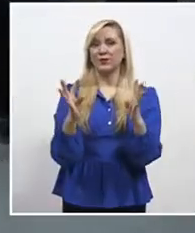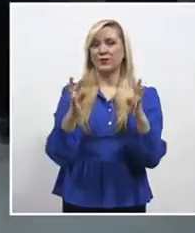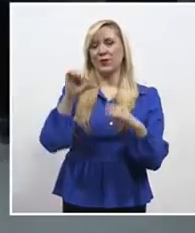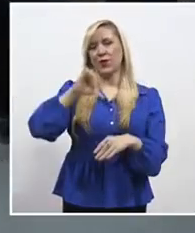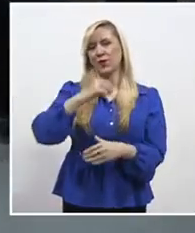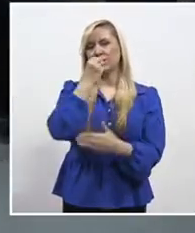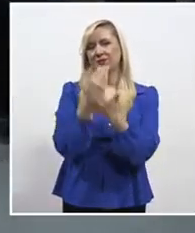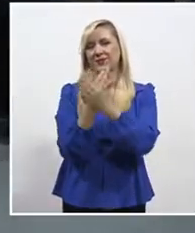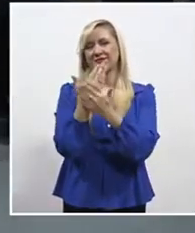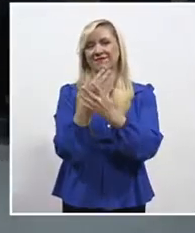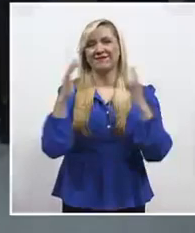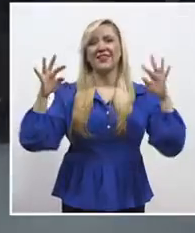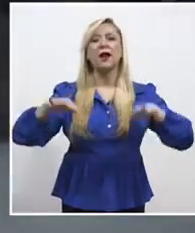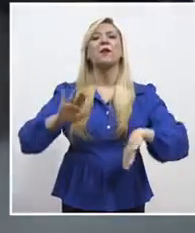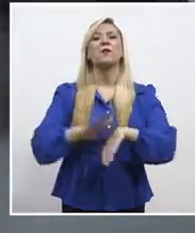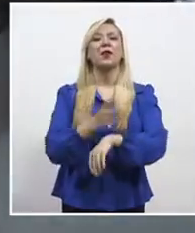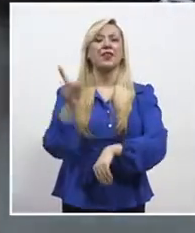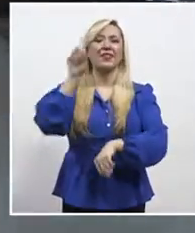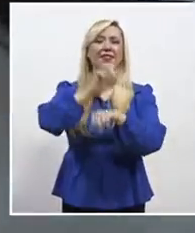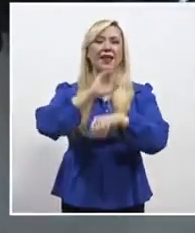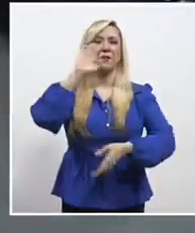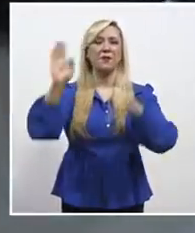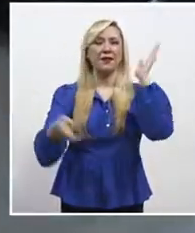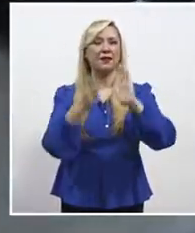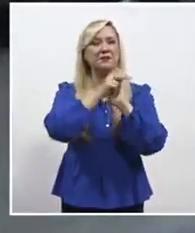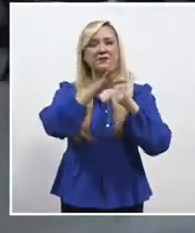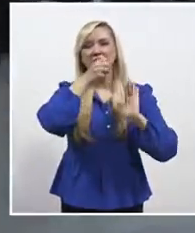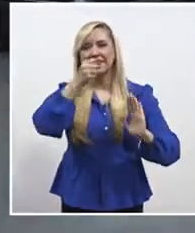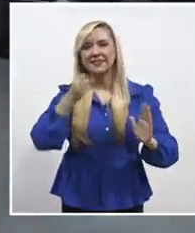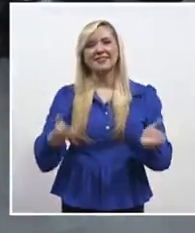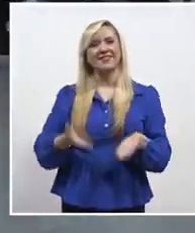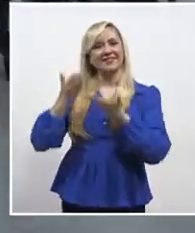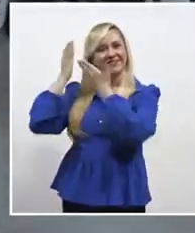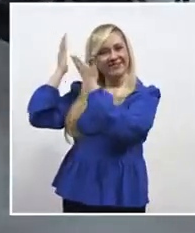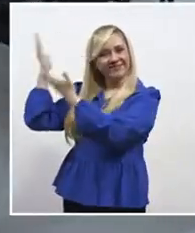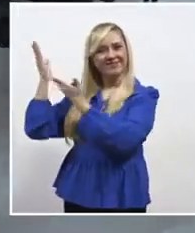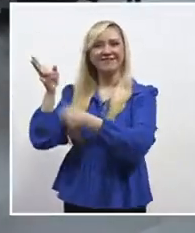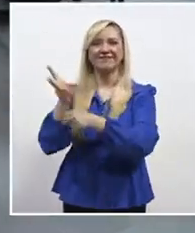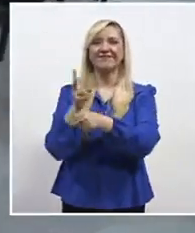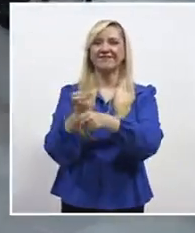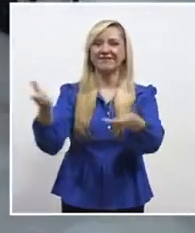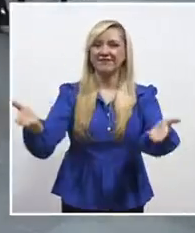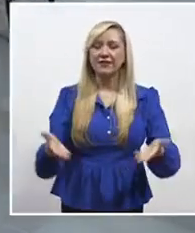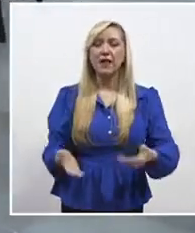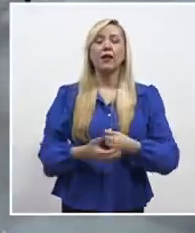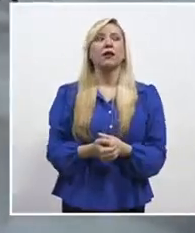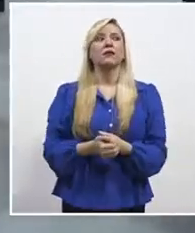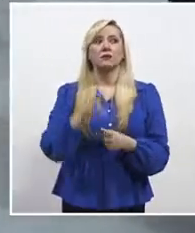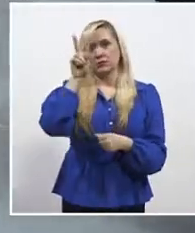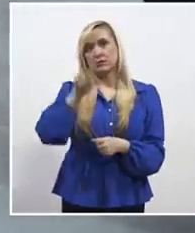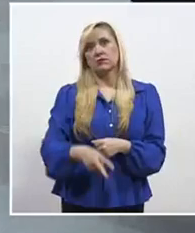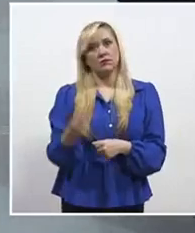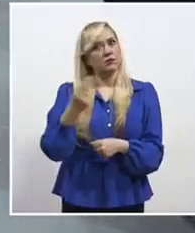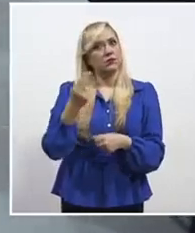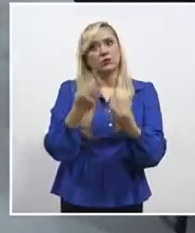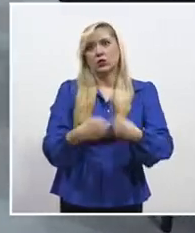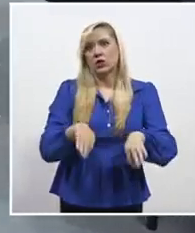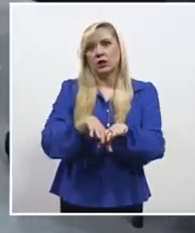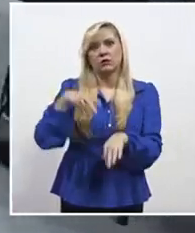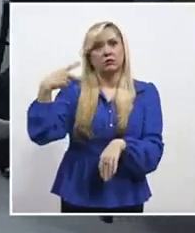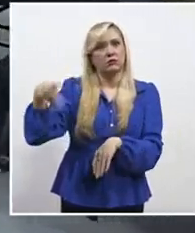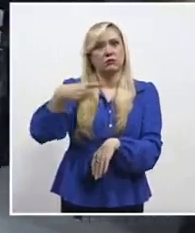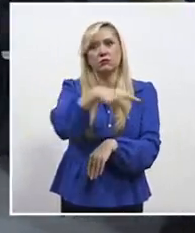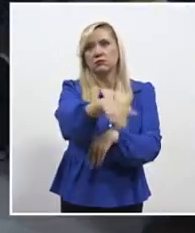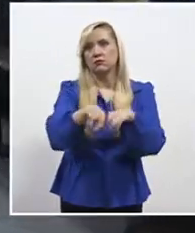comunicación con motivo del Día Mundial de la Libertad de Prensa, aseguró que sin información no hay libertad ni tampoco país. De tal magnitud,